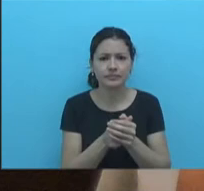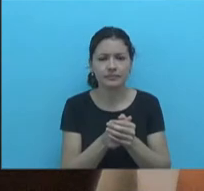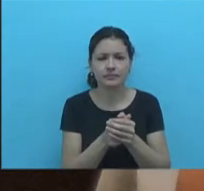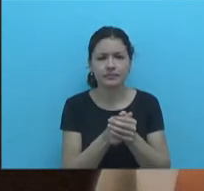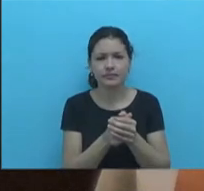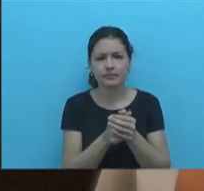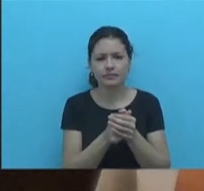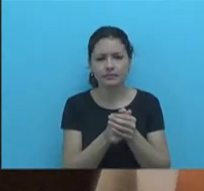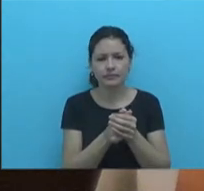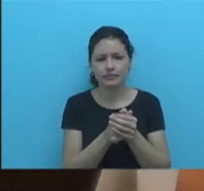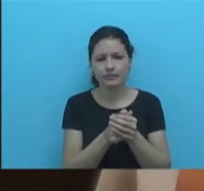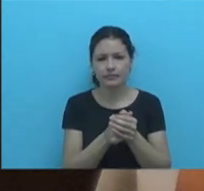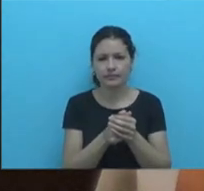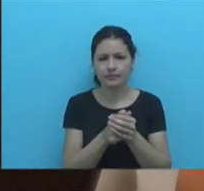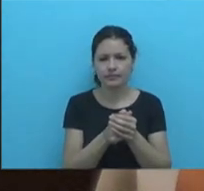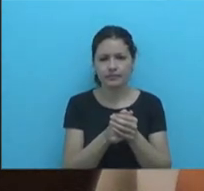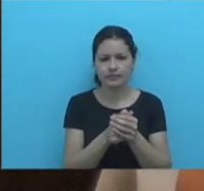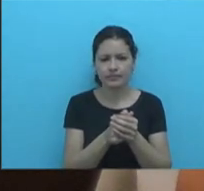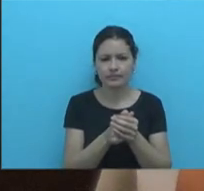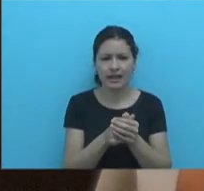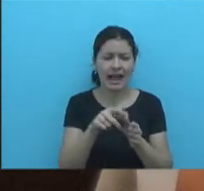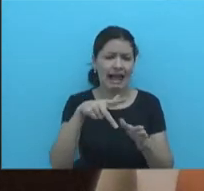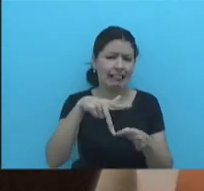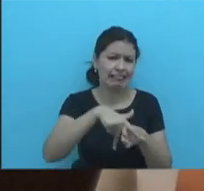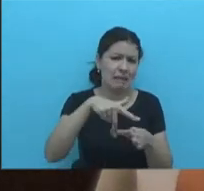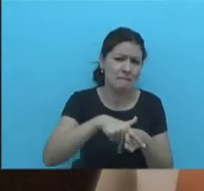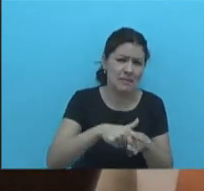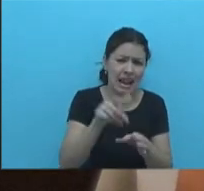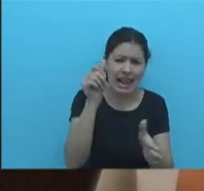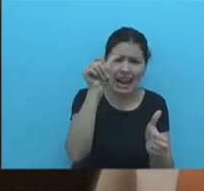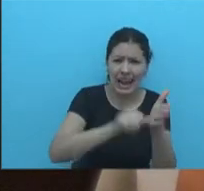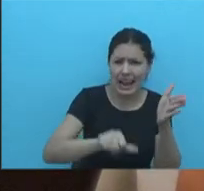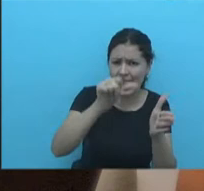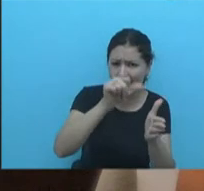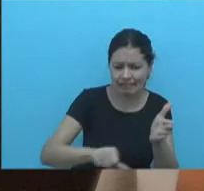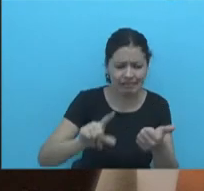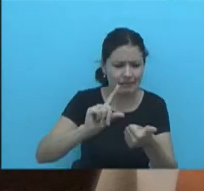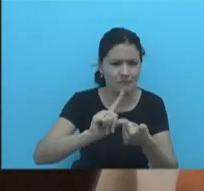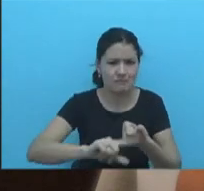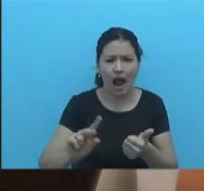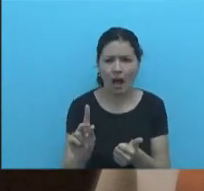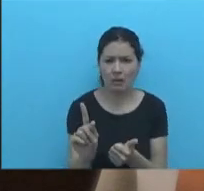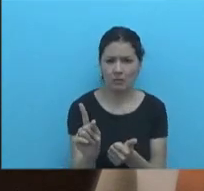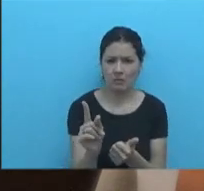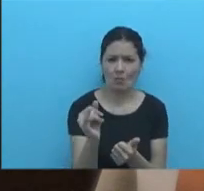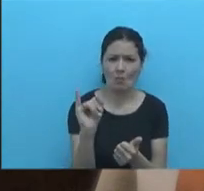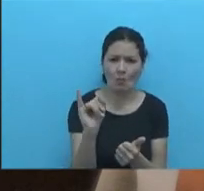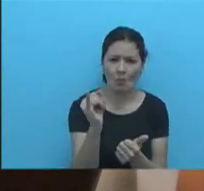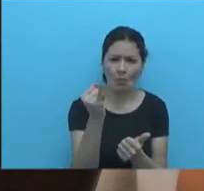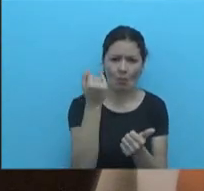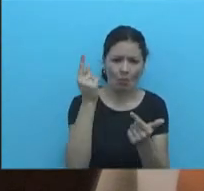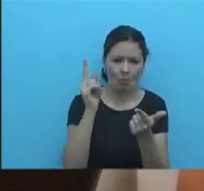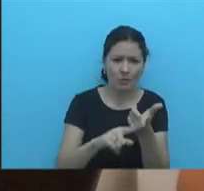expuestos. Animales lacerados, desnutridos y deshidratados, que yacen